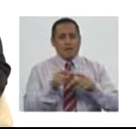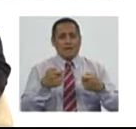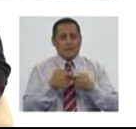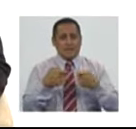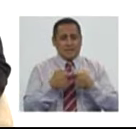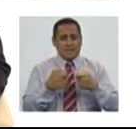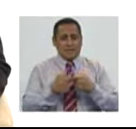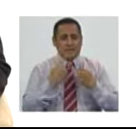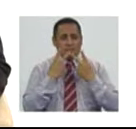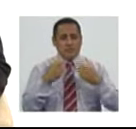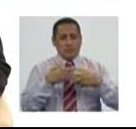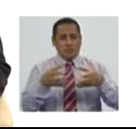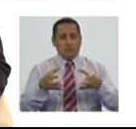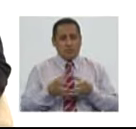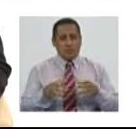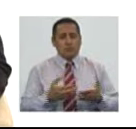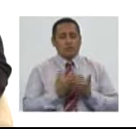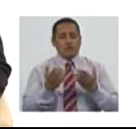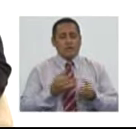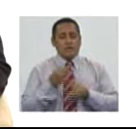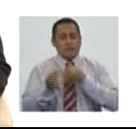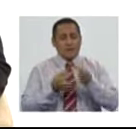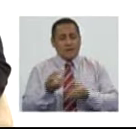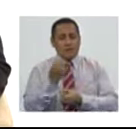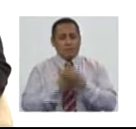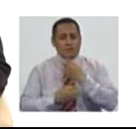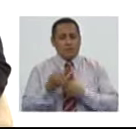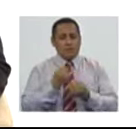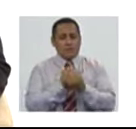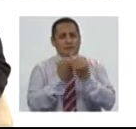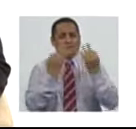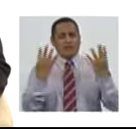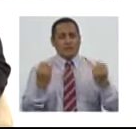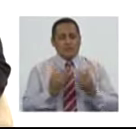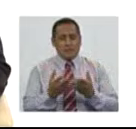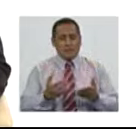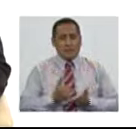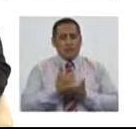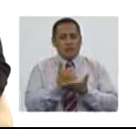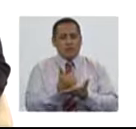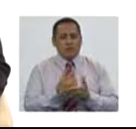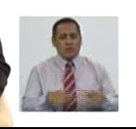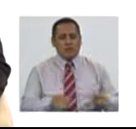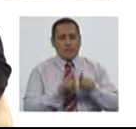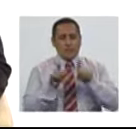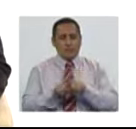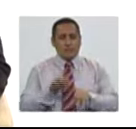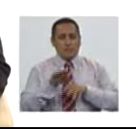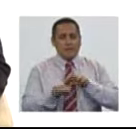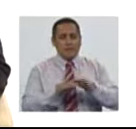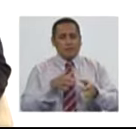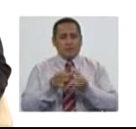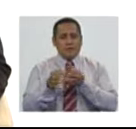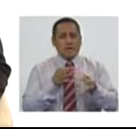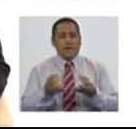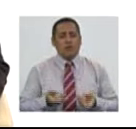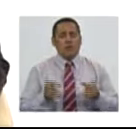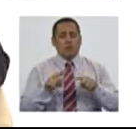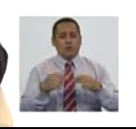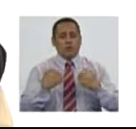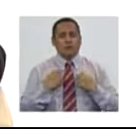a la página web de esta institución donde nos pone una suerte de bitácora o de pasos a seguir